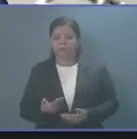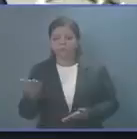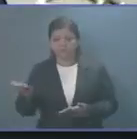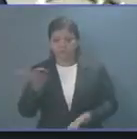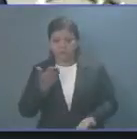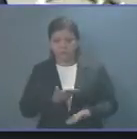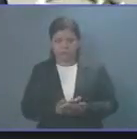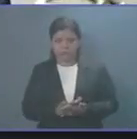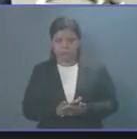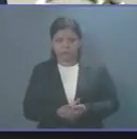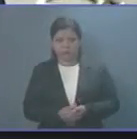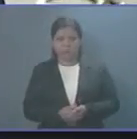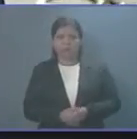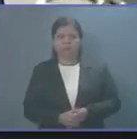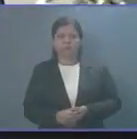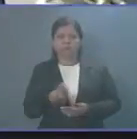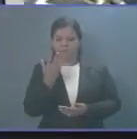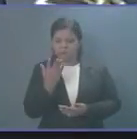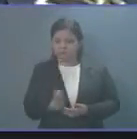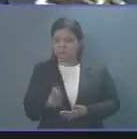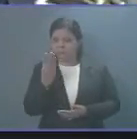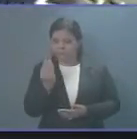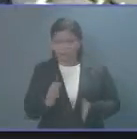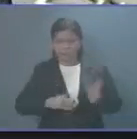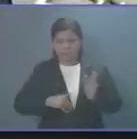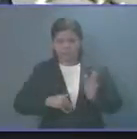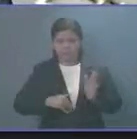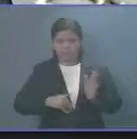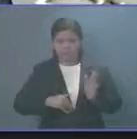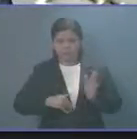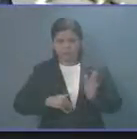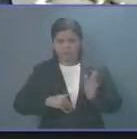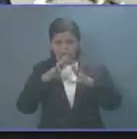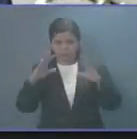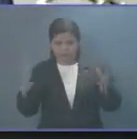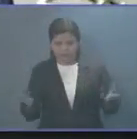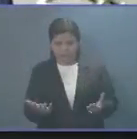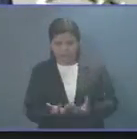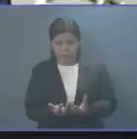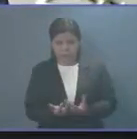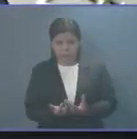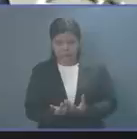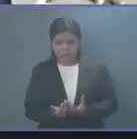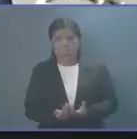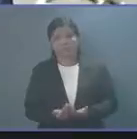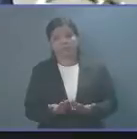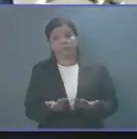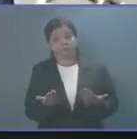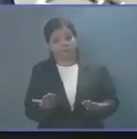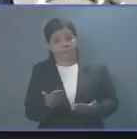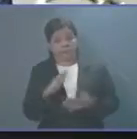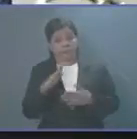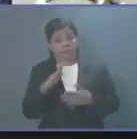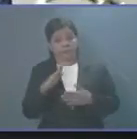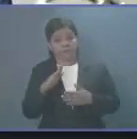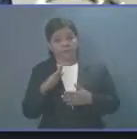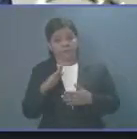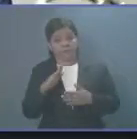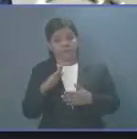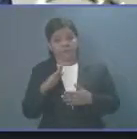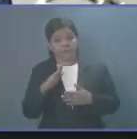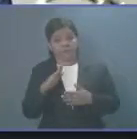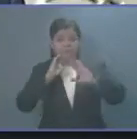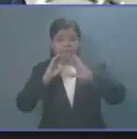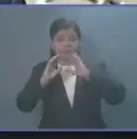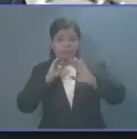propuesta que cada vez cobra más aceptación mundial, en el sentido de que los medios de comunicación